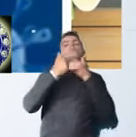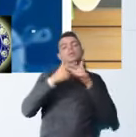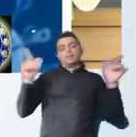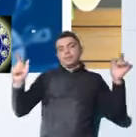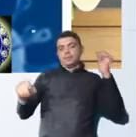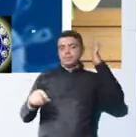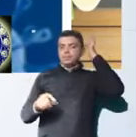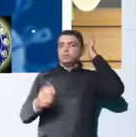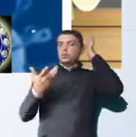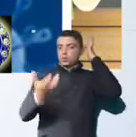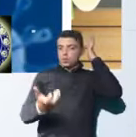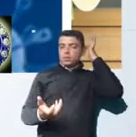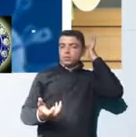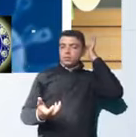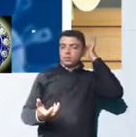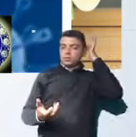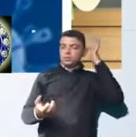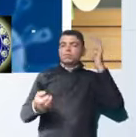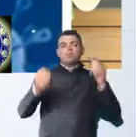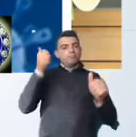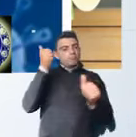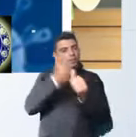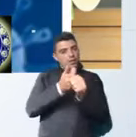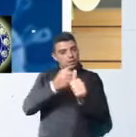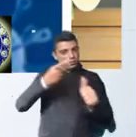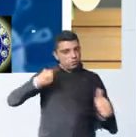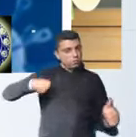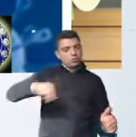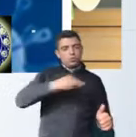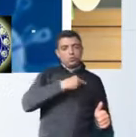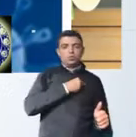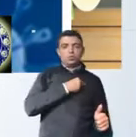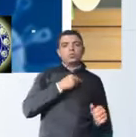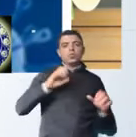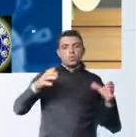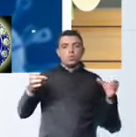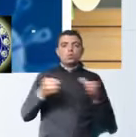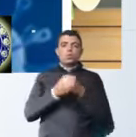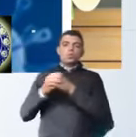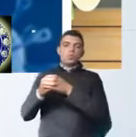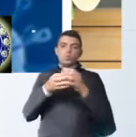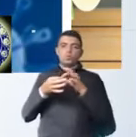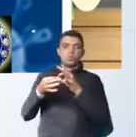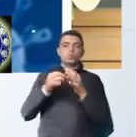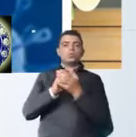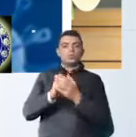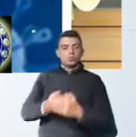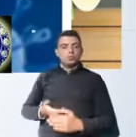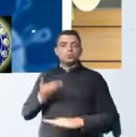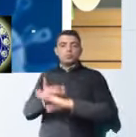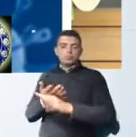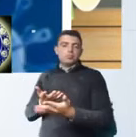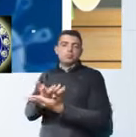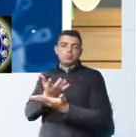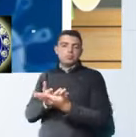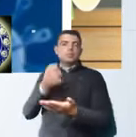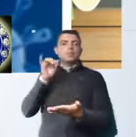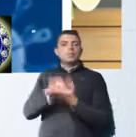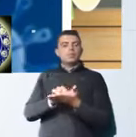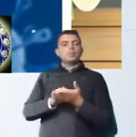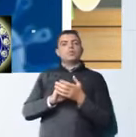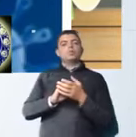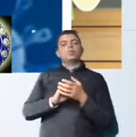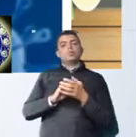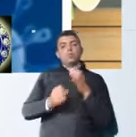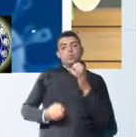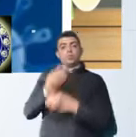Así es como yo quiero que todos nosotros, juntos, con estas recomendaciones que les he dado y con este maravilloso producto y este plan